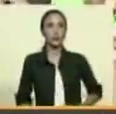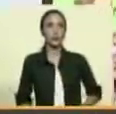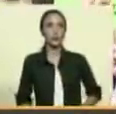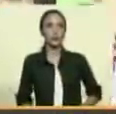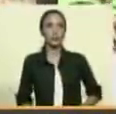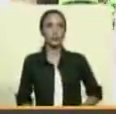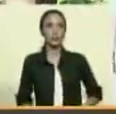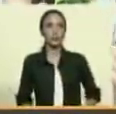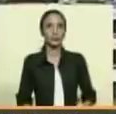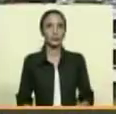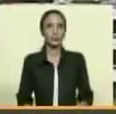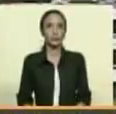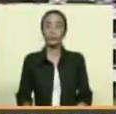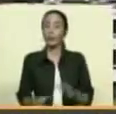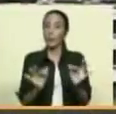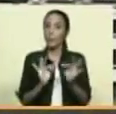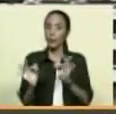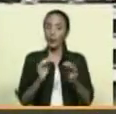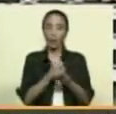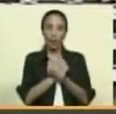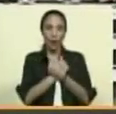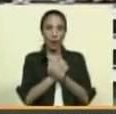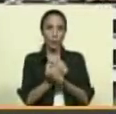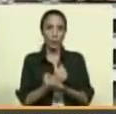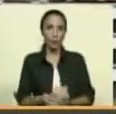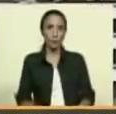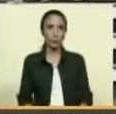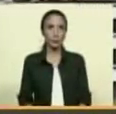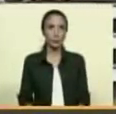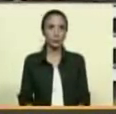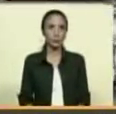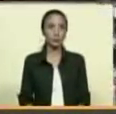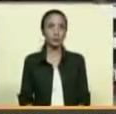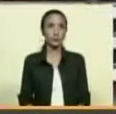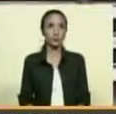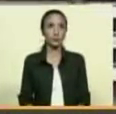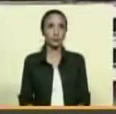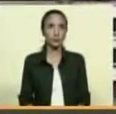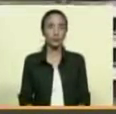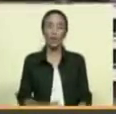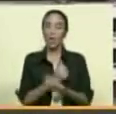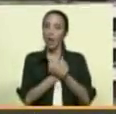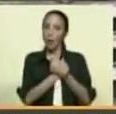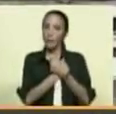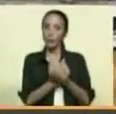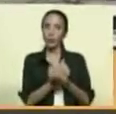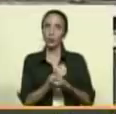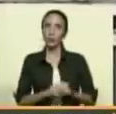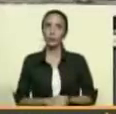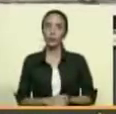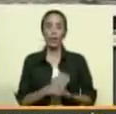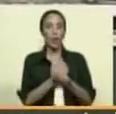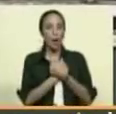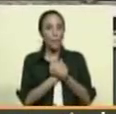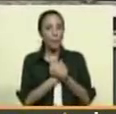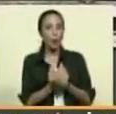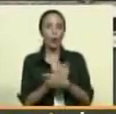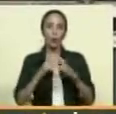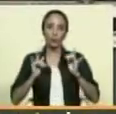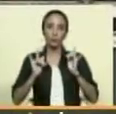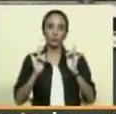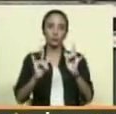Prepararnos con amor, la campaña del amor, la campaña